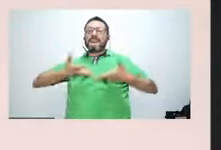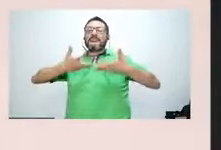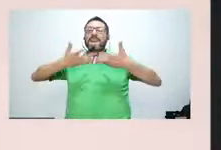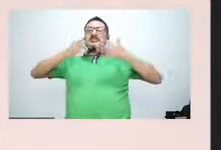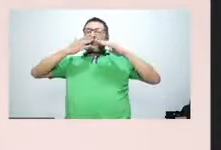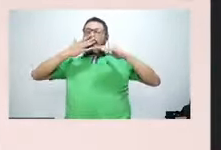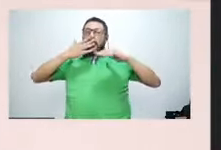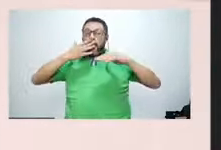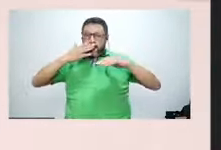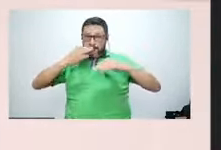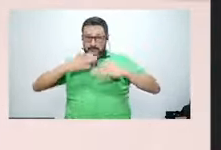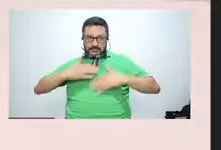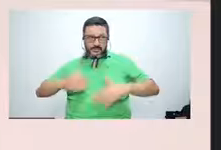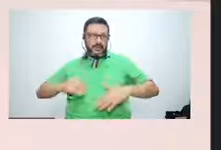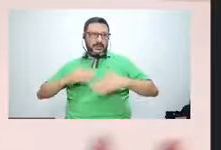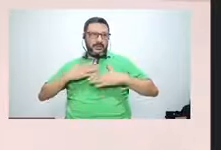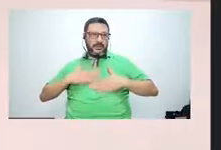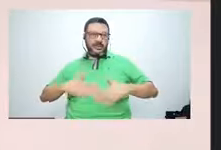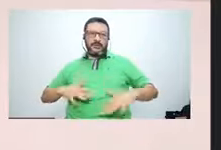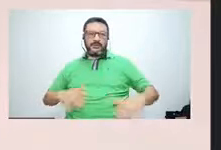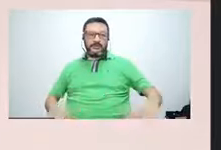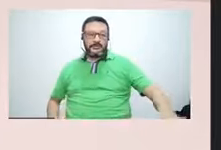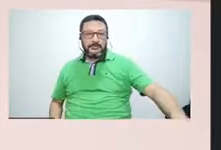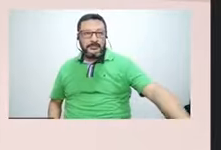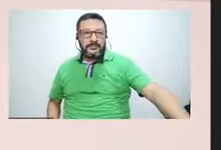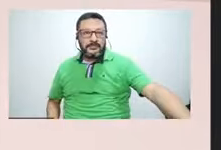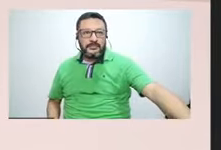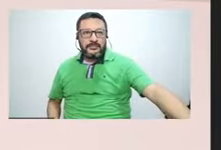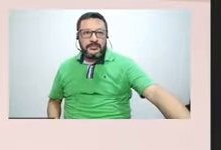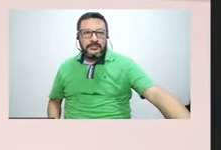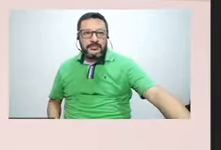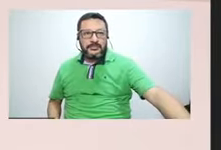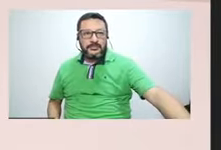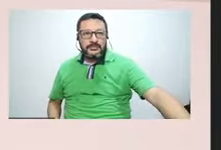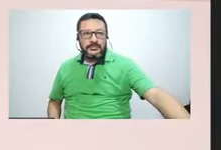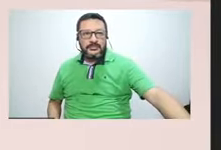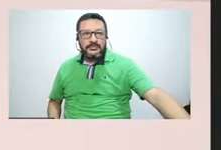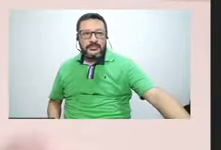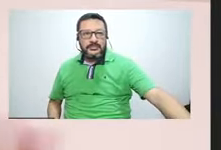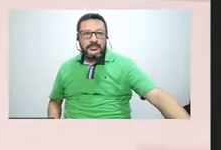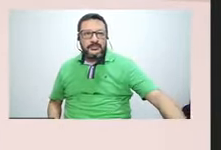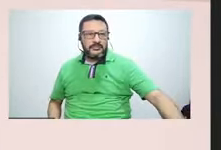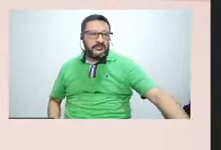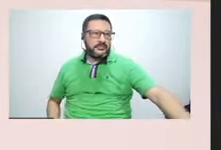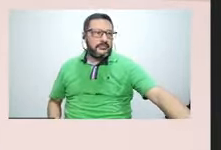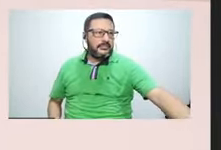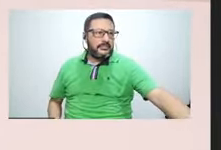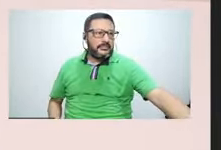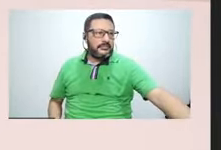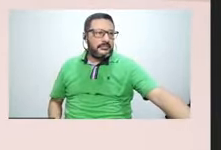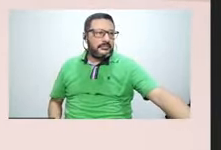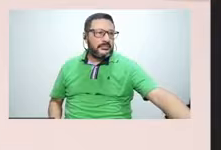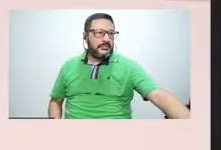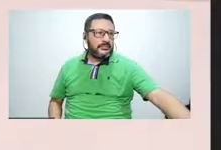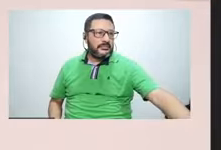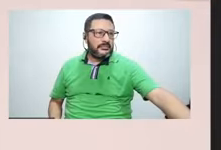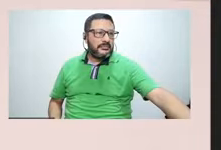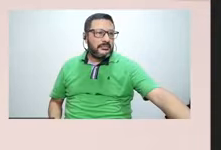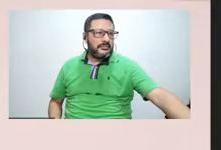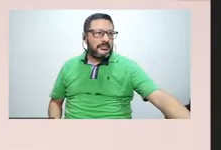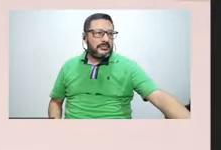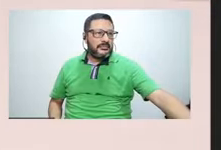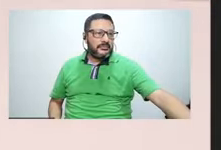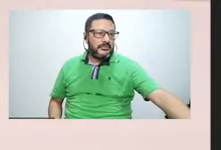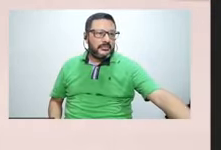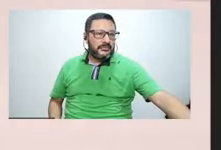ayudaba a relajarnos. O sea, prácticamente como que el fisio es multitarea, porque uno logra como